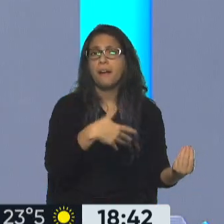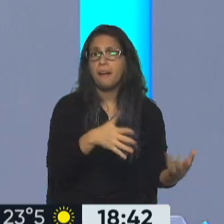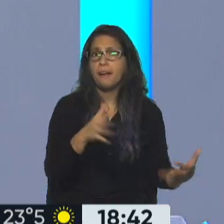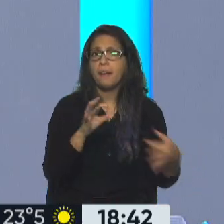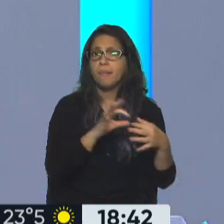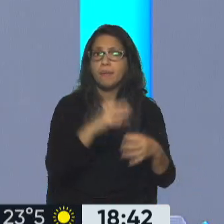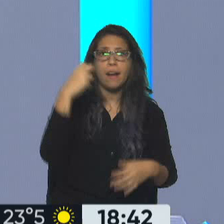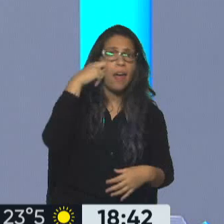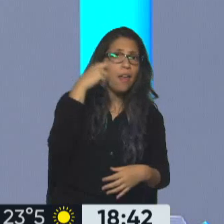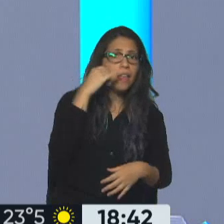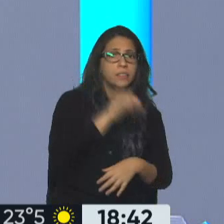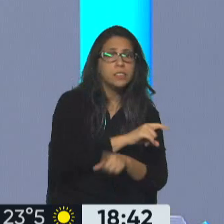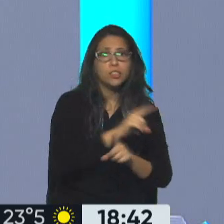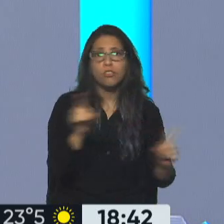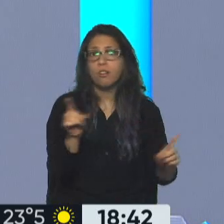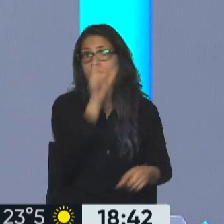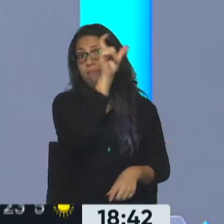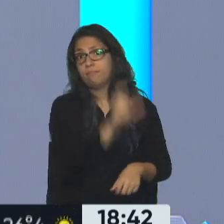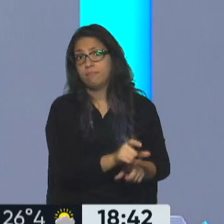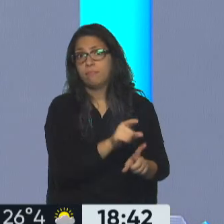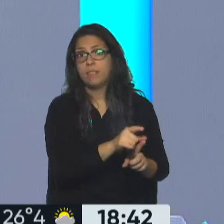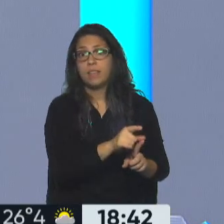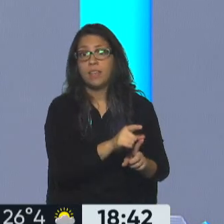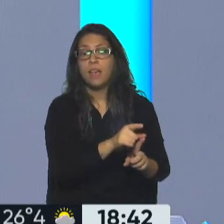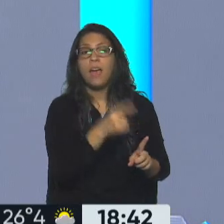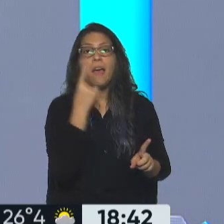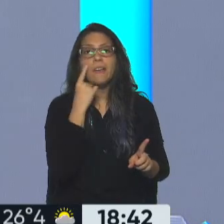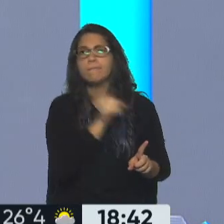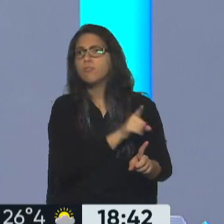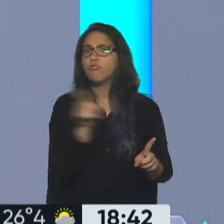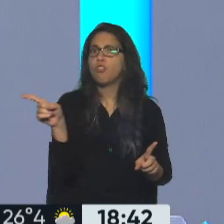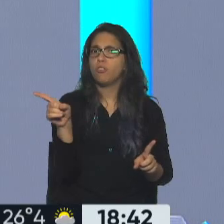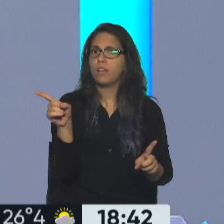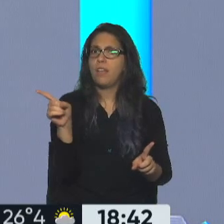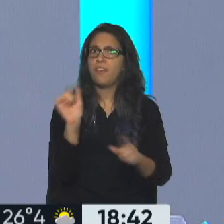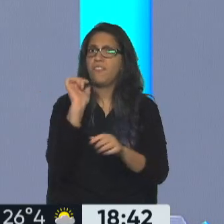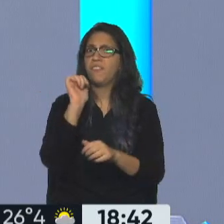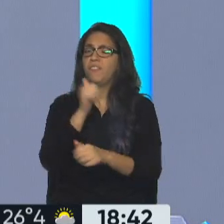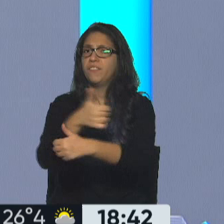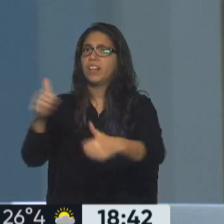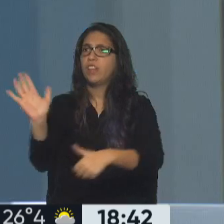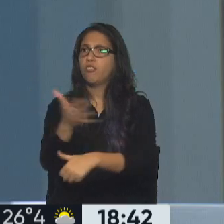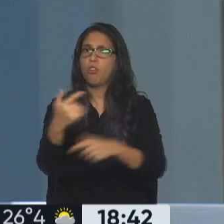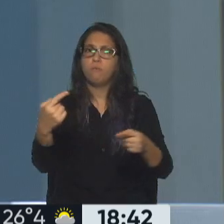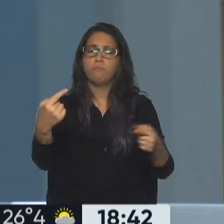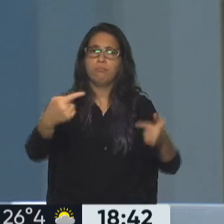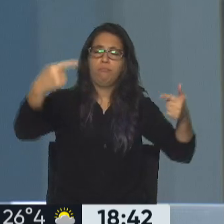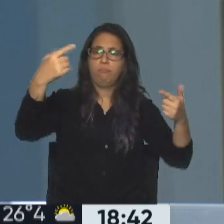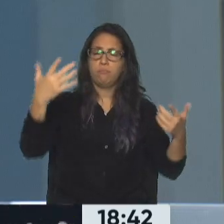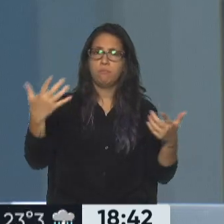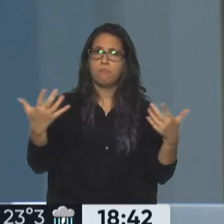qué pasa y en qué medida la figura de lustó Dania también al candidato posible del frente de todos no estamos porque